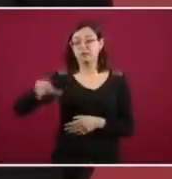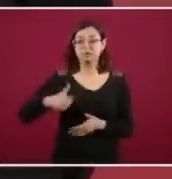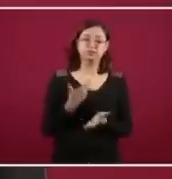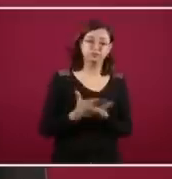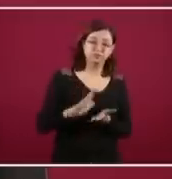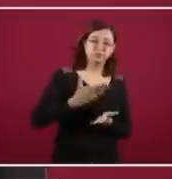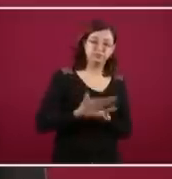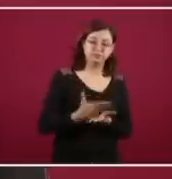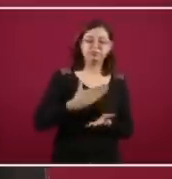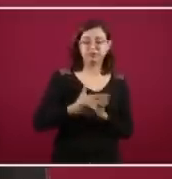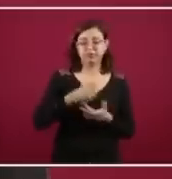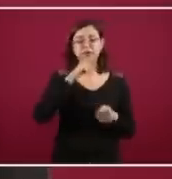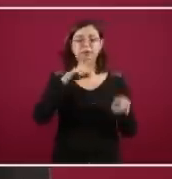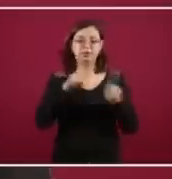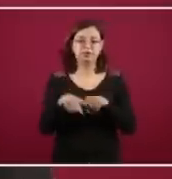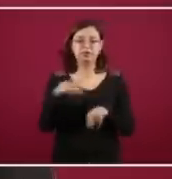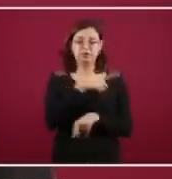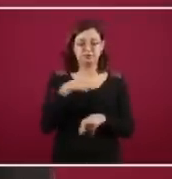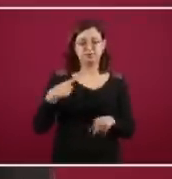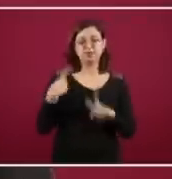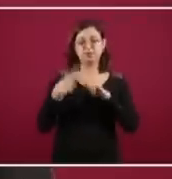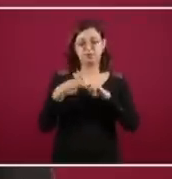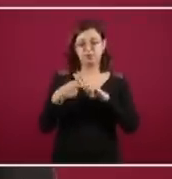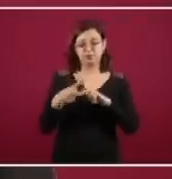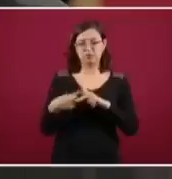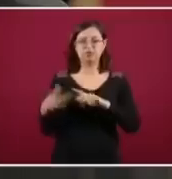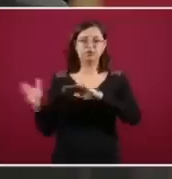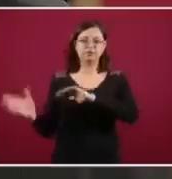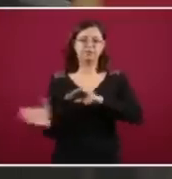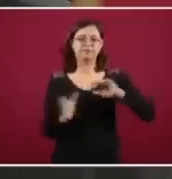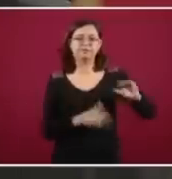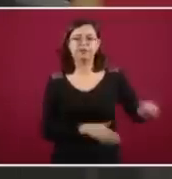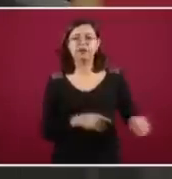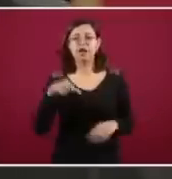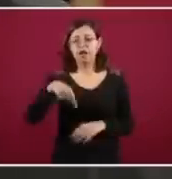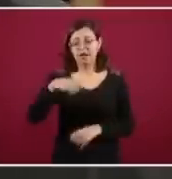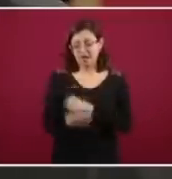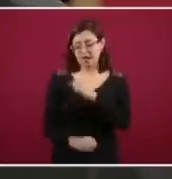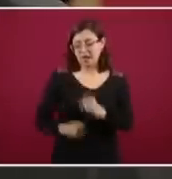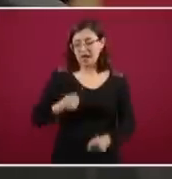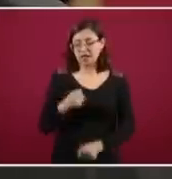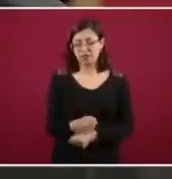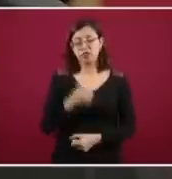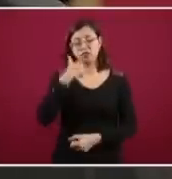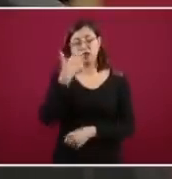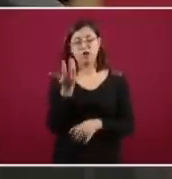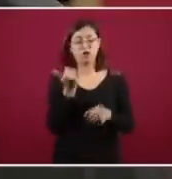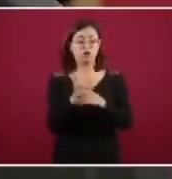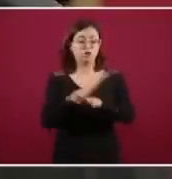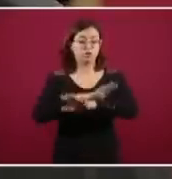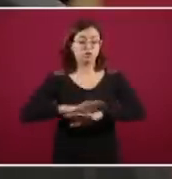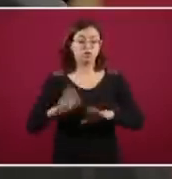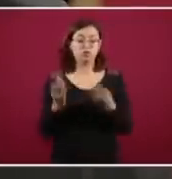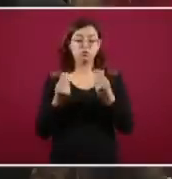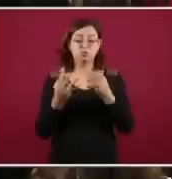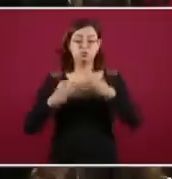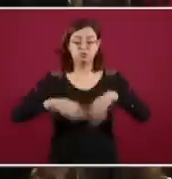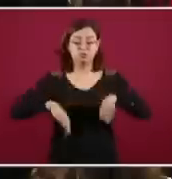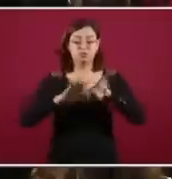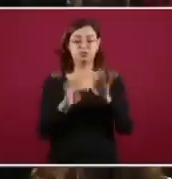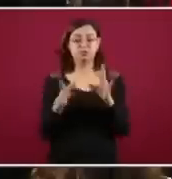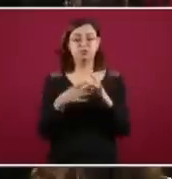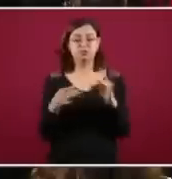venta. En este año quiero dar algunos datos que son verdaderamente importantes para nosotros.